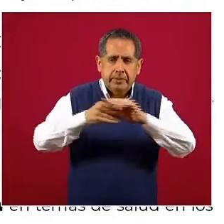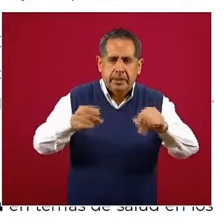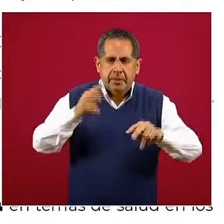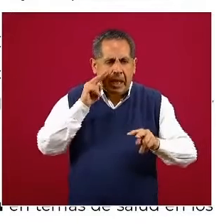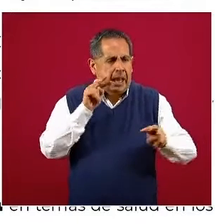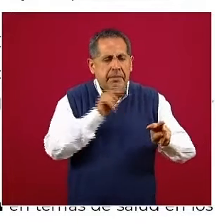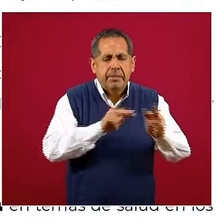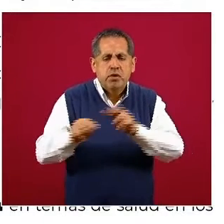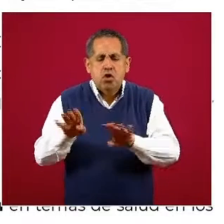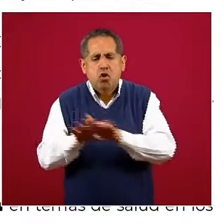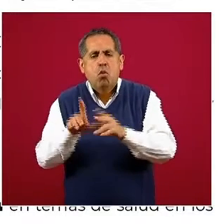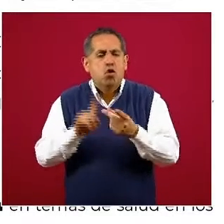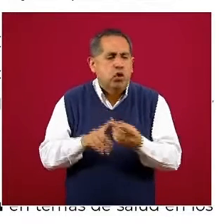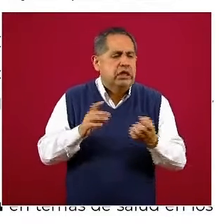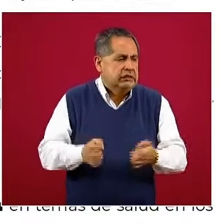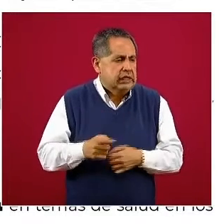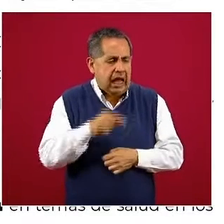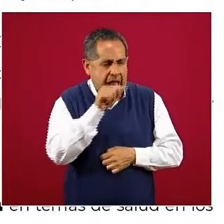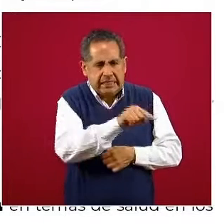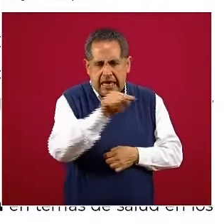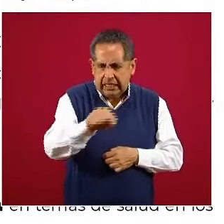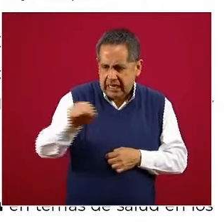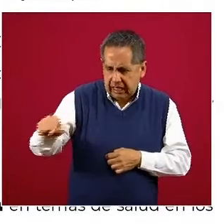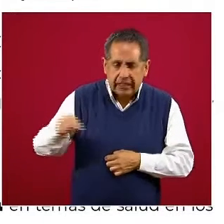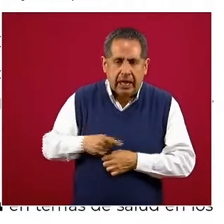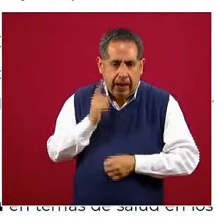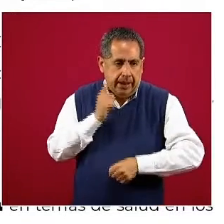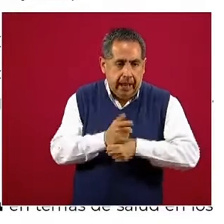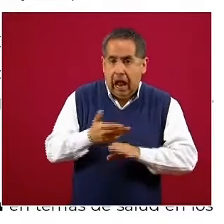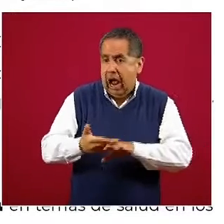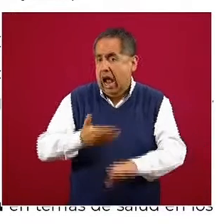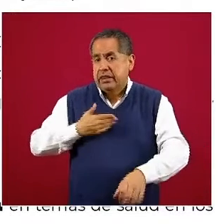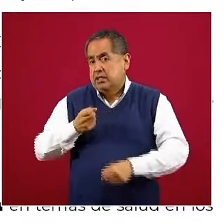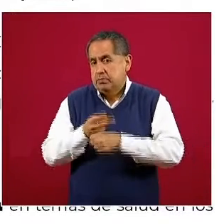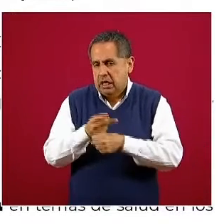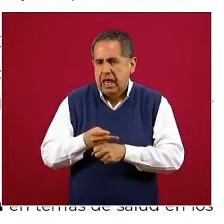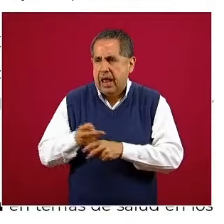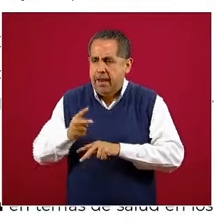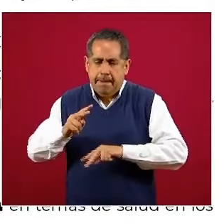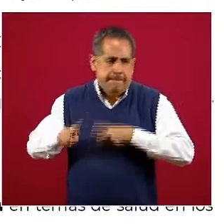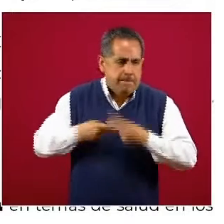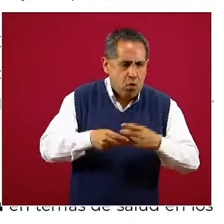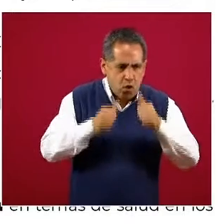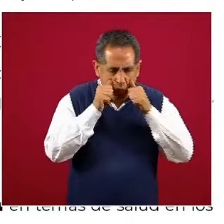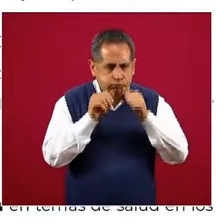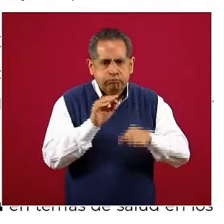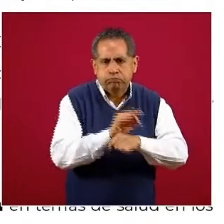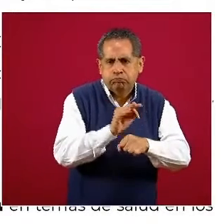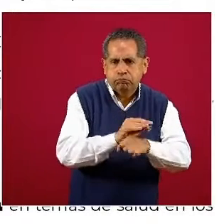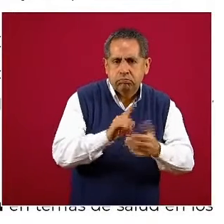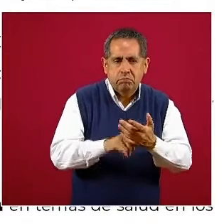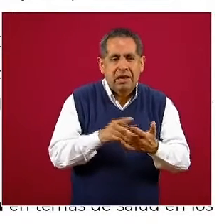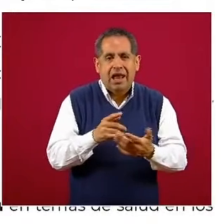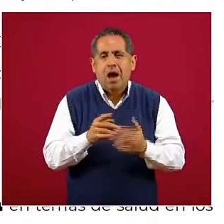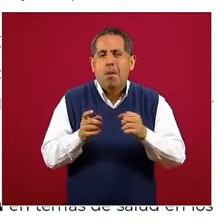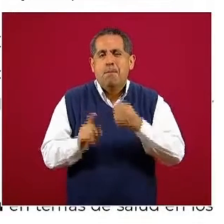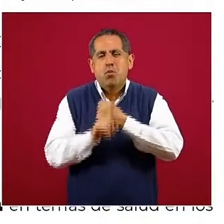por comida chatarra, y que es la base de la fragilidad de la salud del pueblo mexicano. En